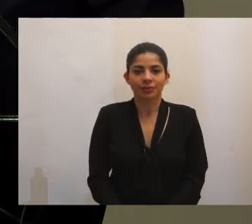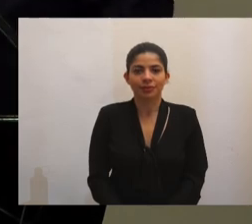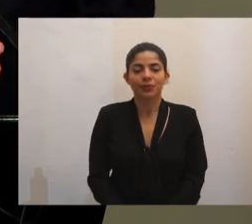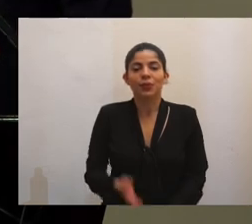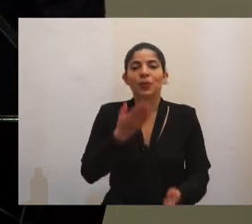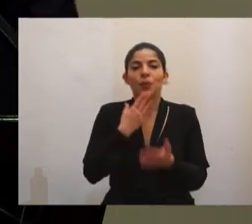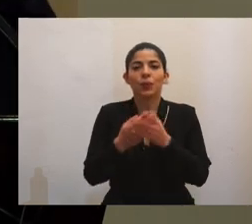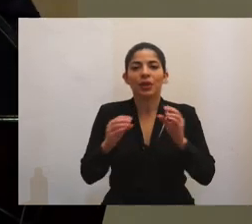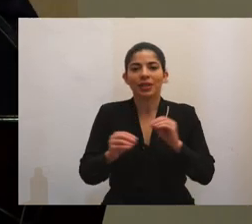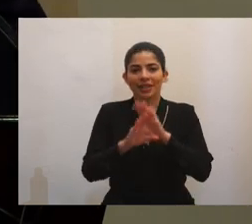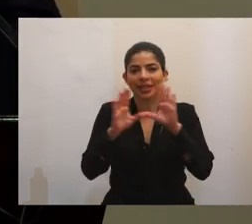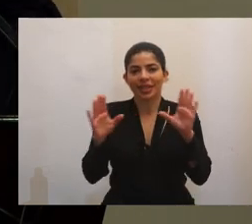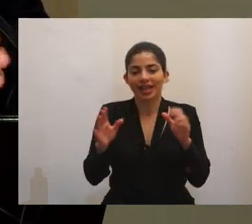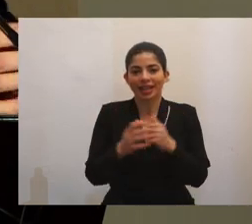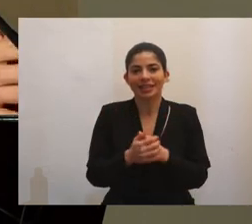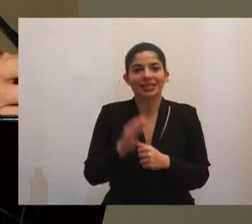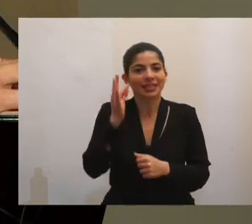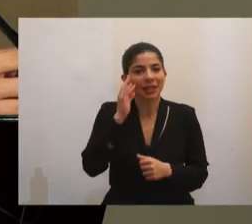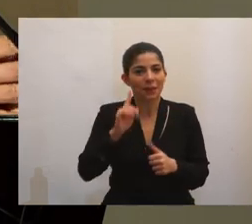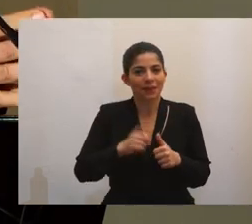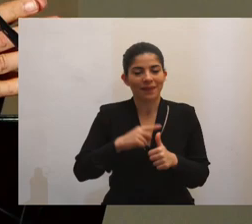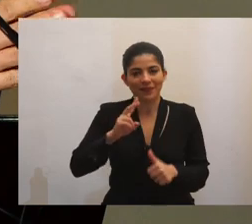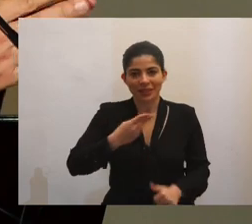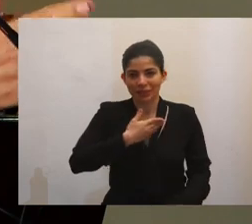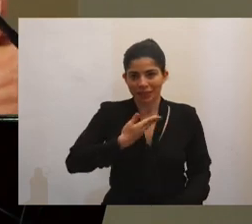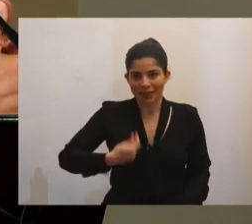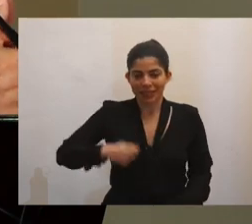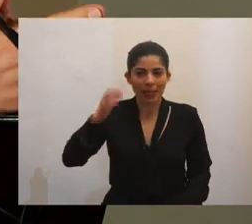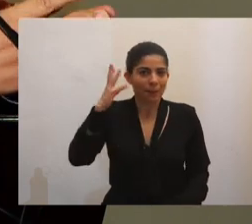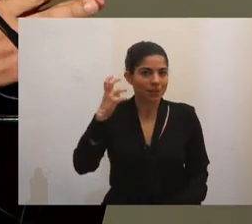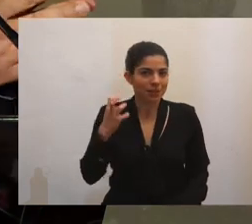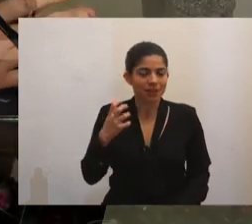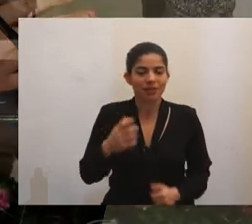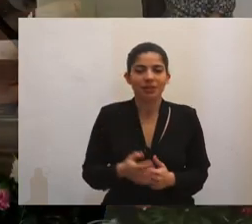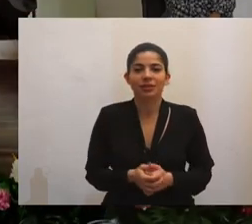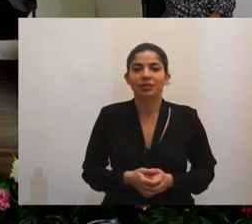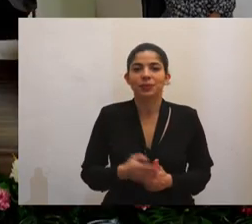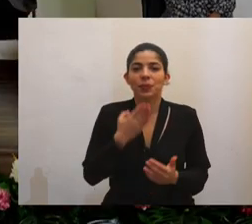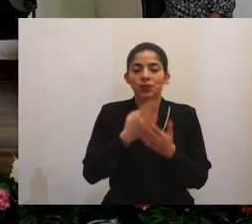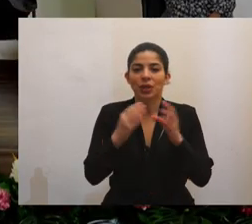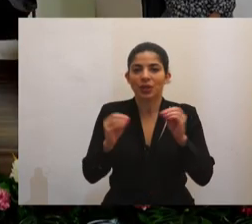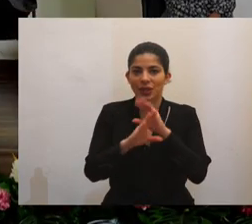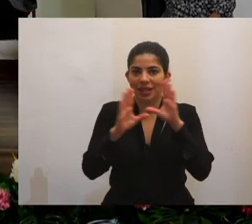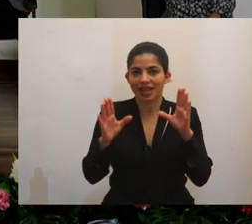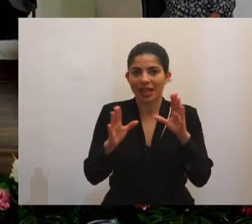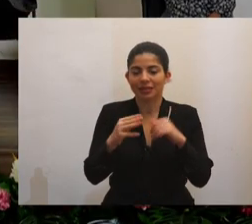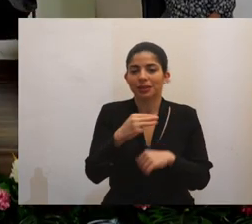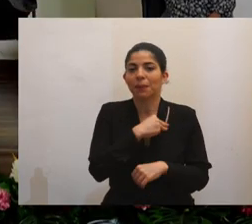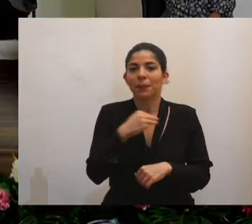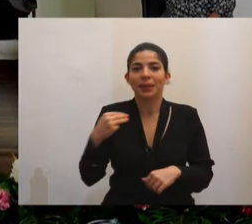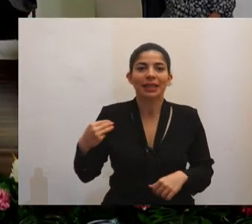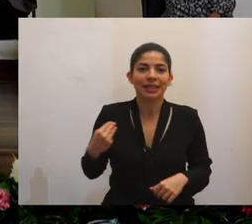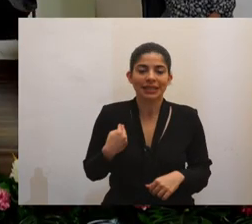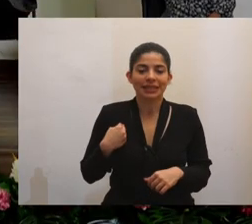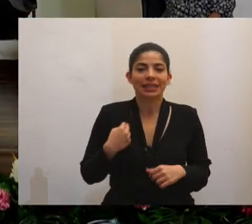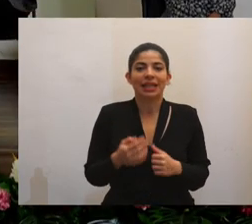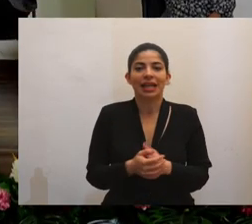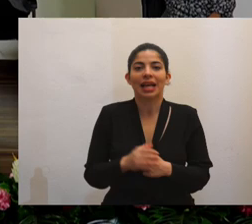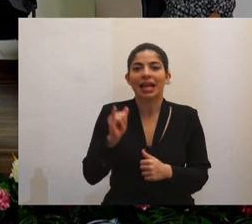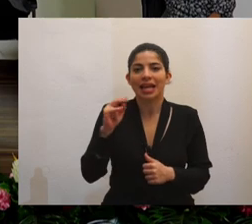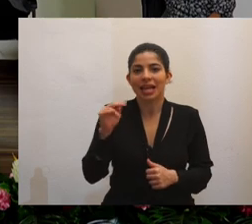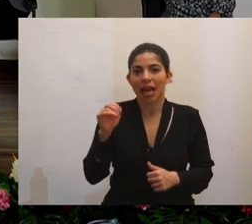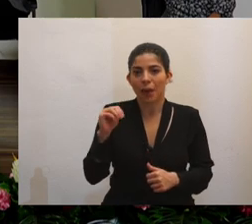Muy buenos días, señora primera vicepresidenta, doña Epsi Campbell. Buenos días, ministra del